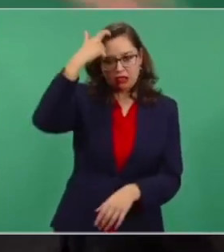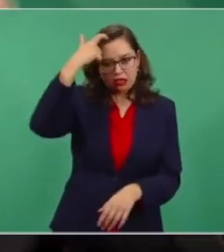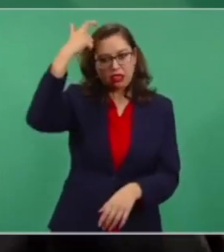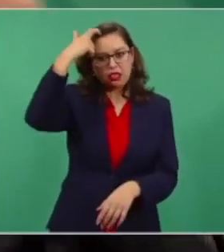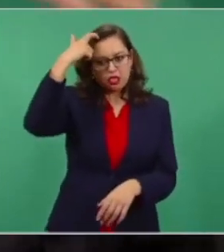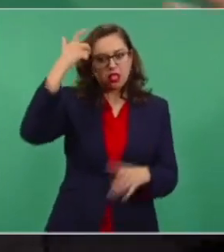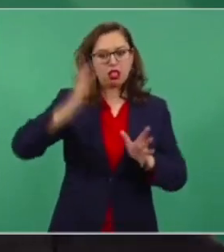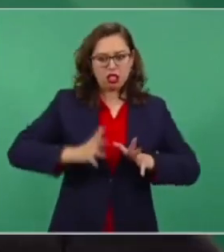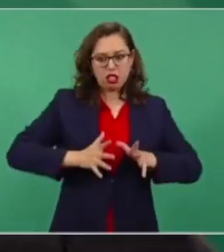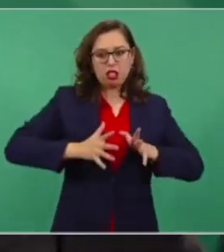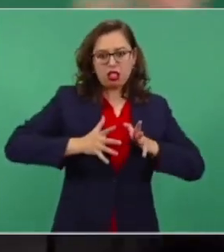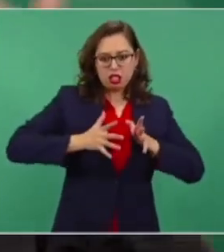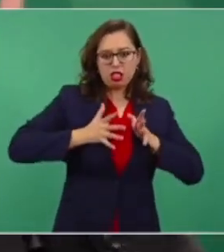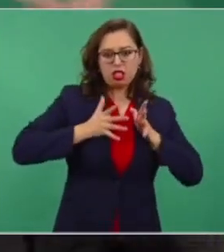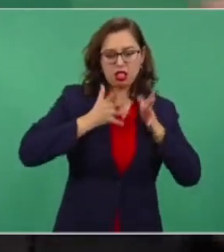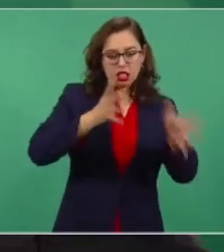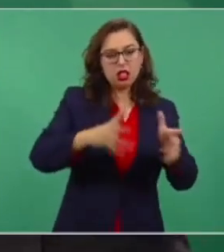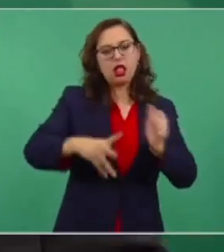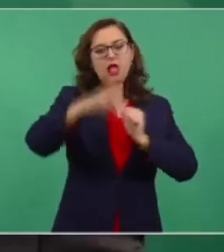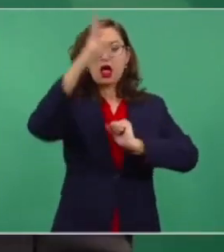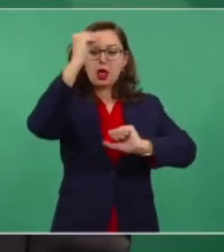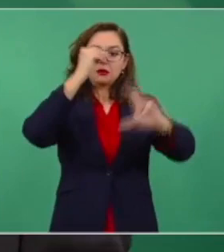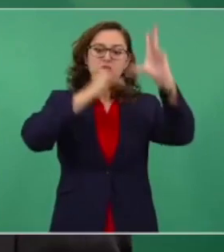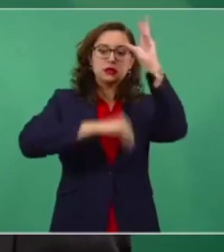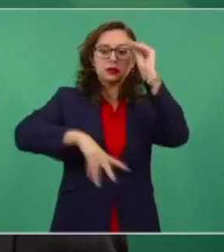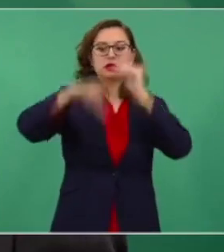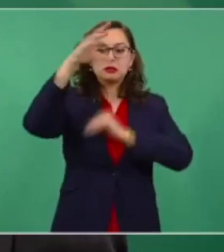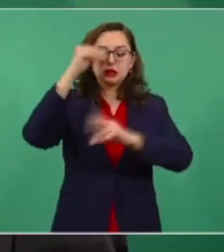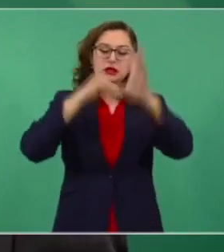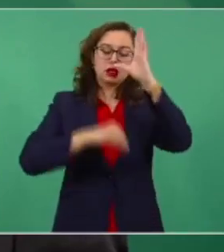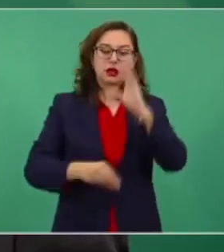y lo único que aprendieron